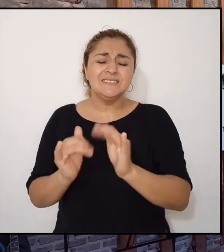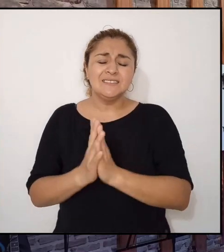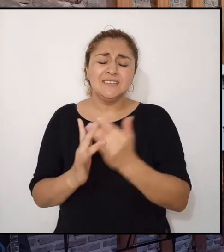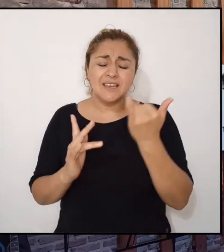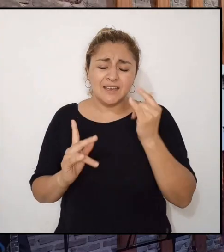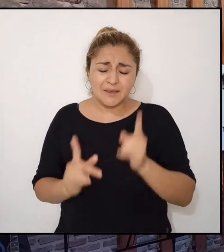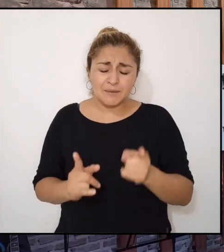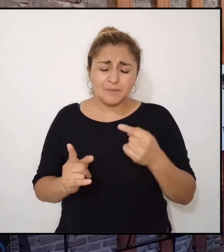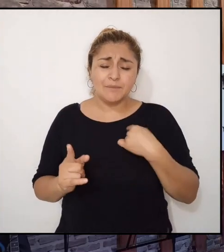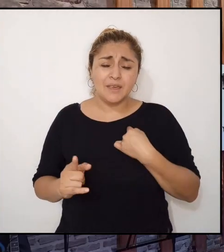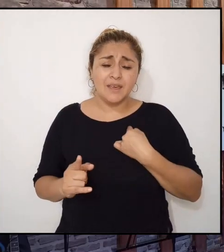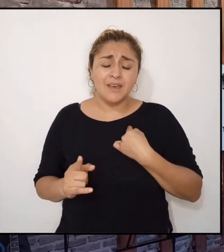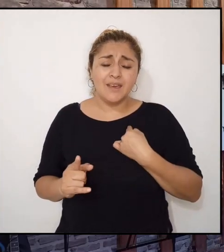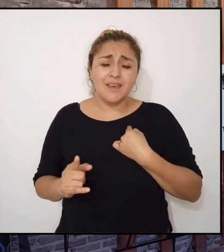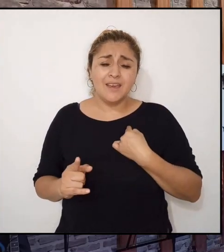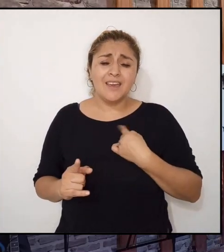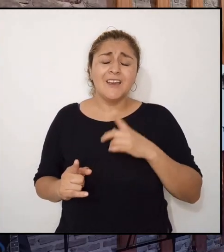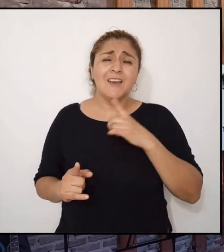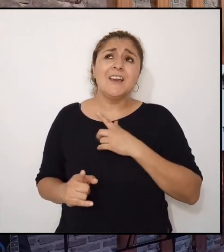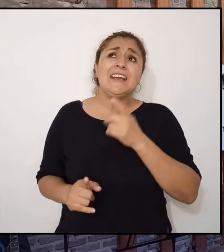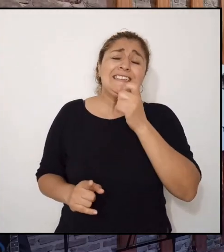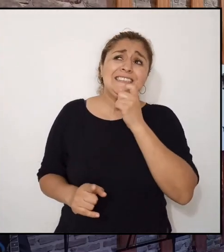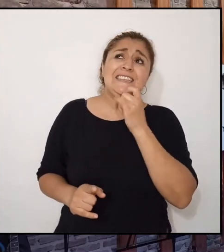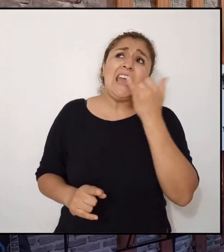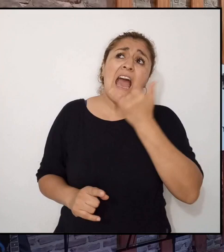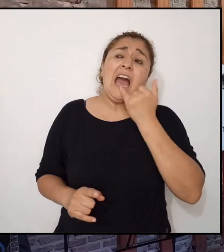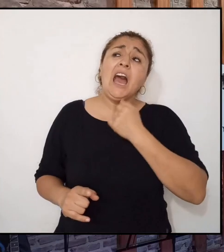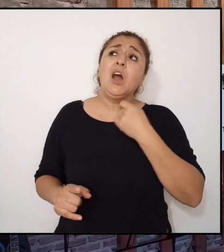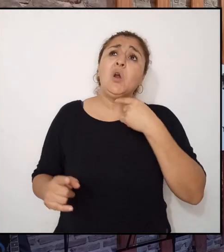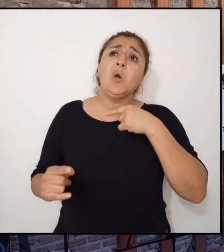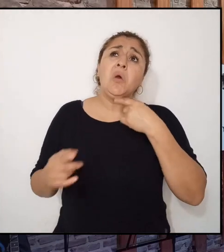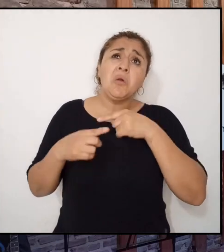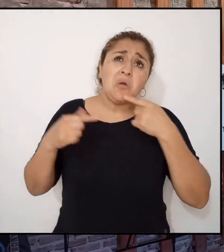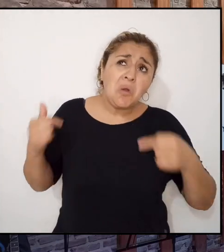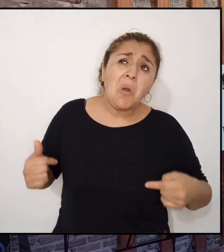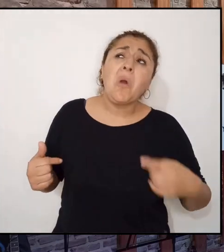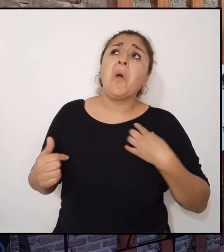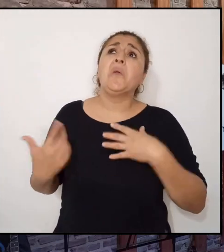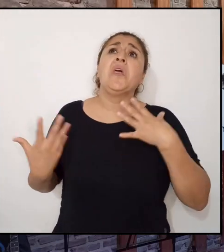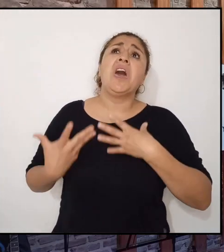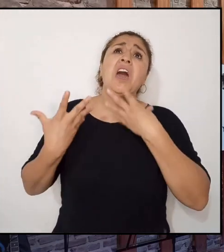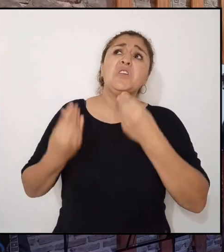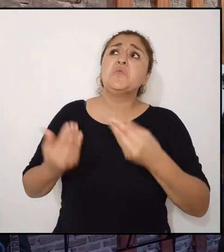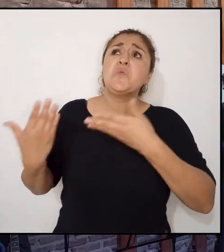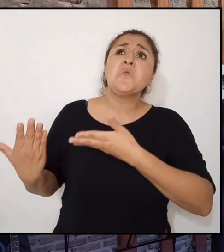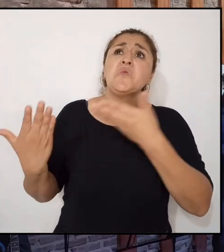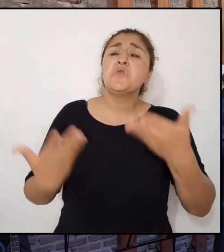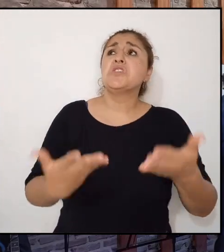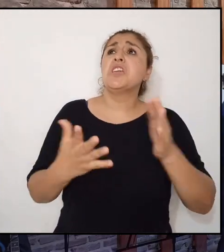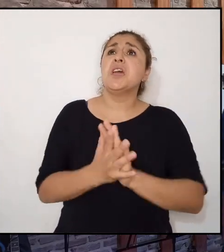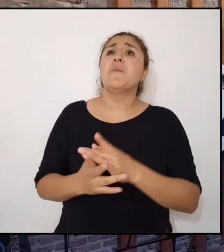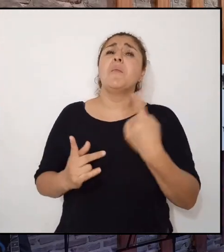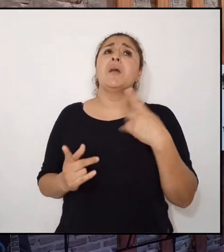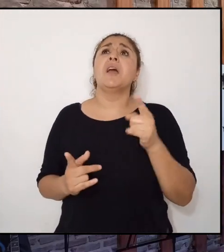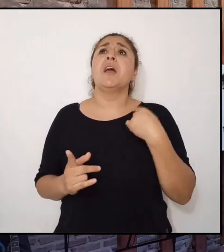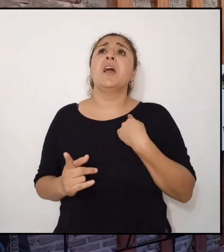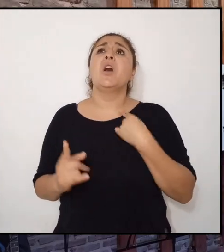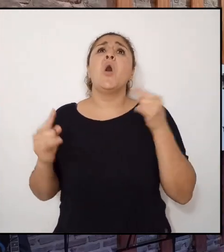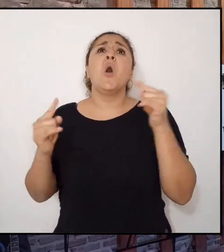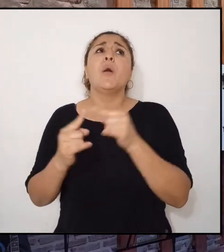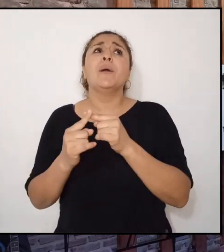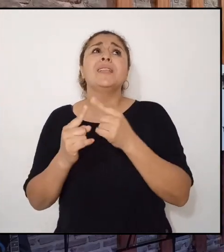estoy como Job, haciendo sacrificios, haciendo un montón de cosas por mí, por mis hijos, por la familia, haciendo